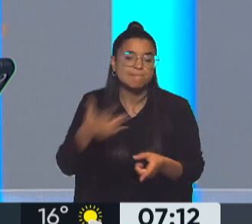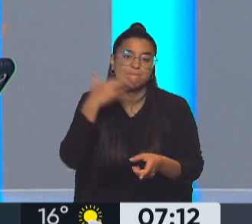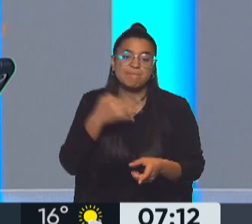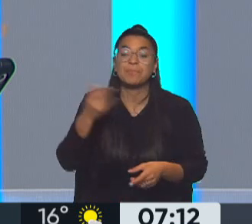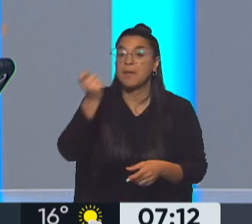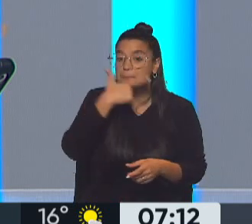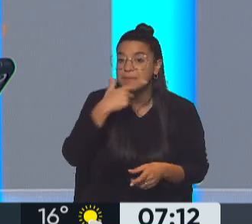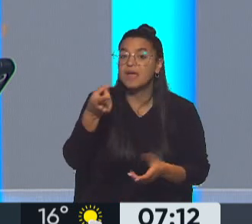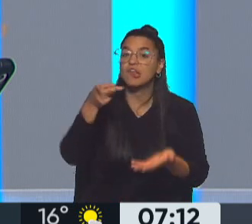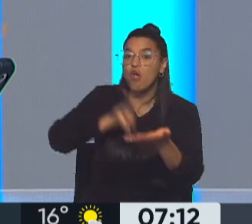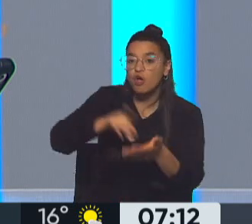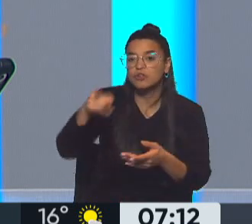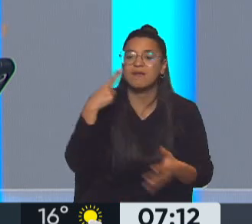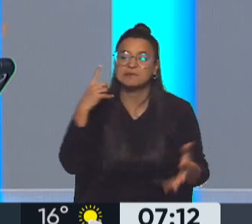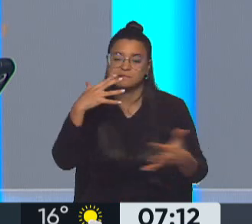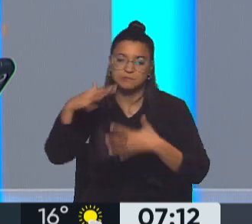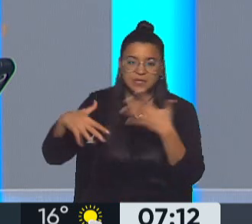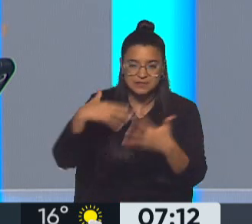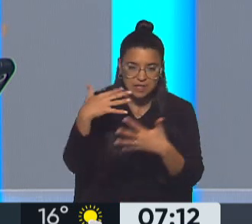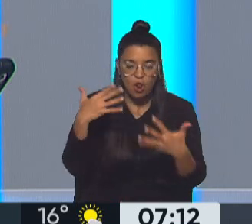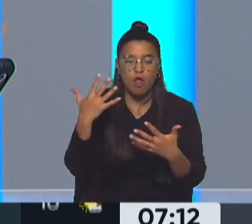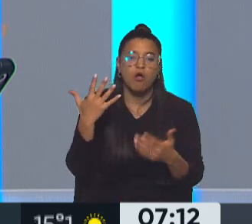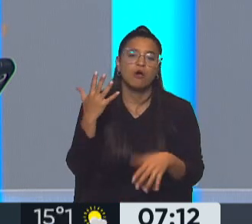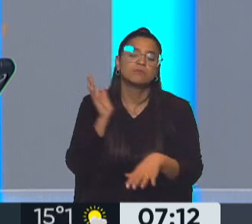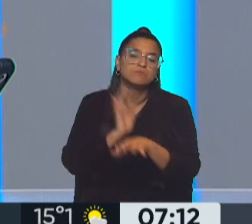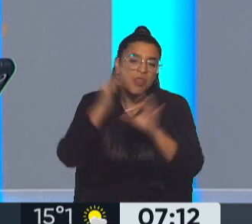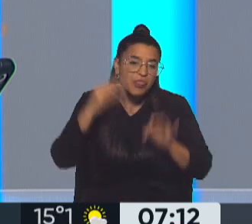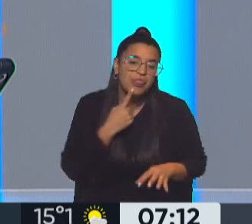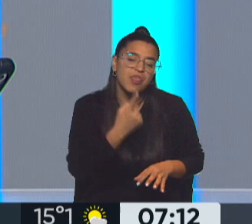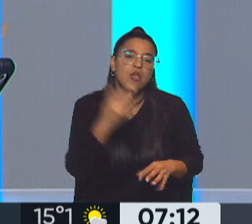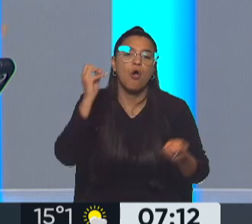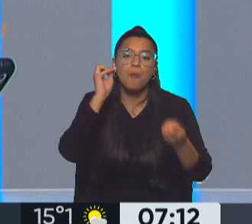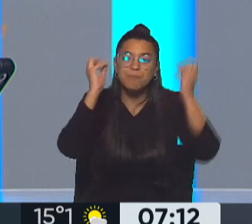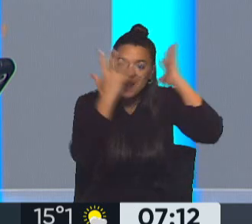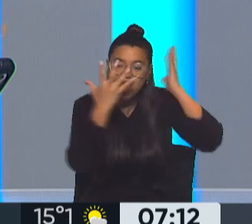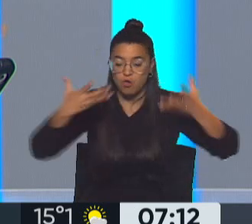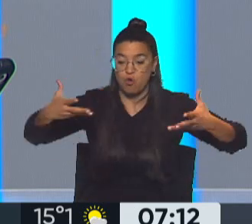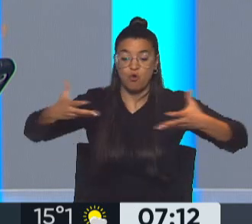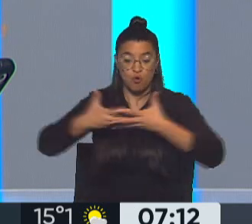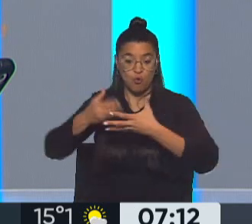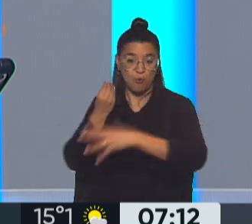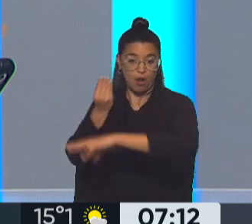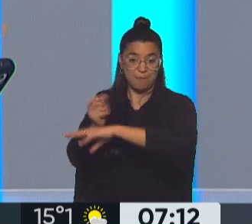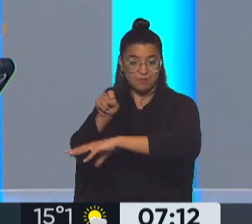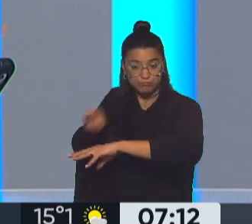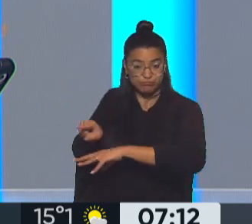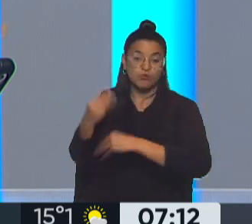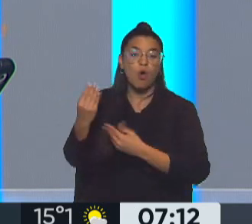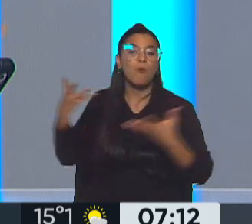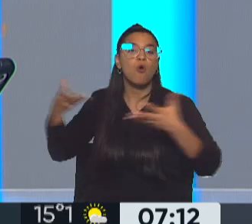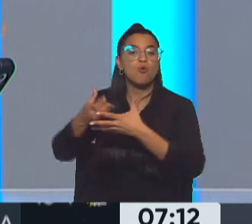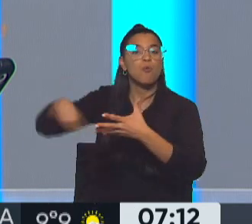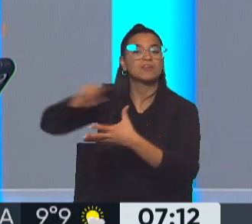Macri puso nuevamente ese matiz definiendo a Javier Milei y a la agrupación que él representa como una